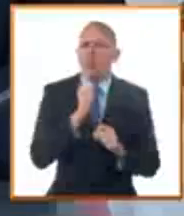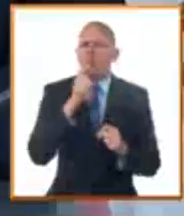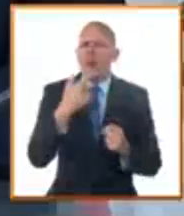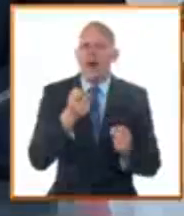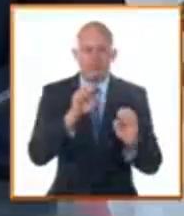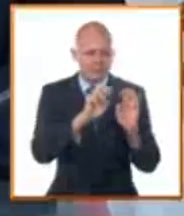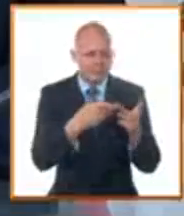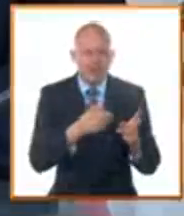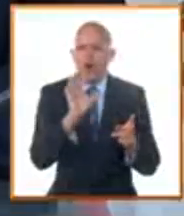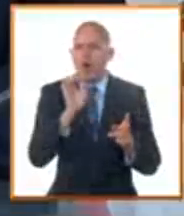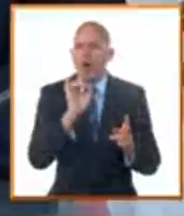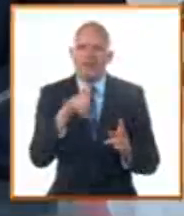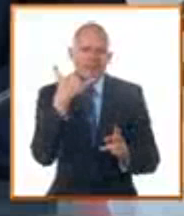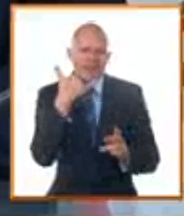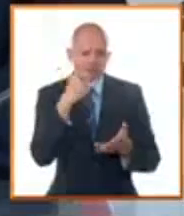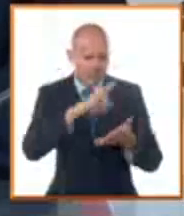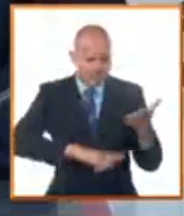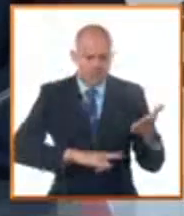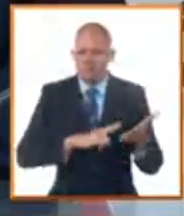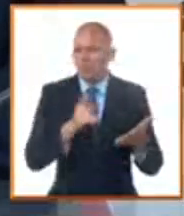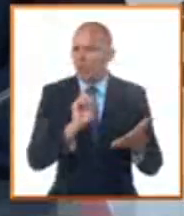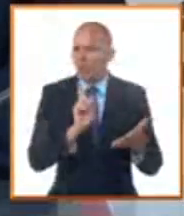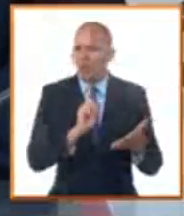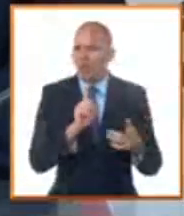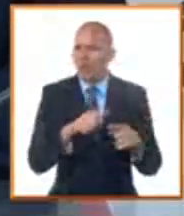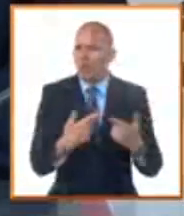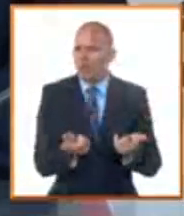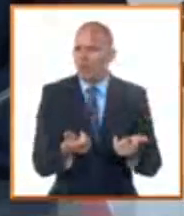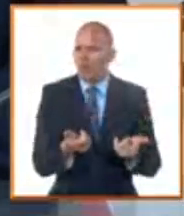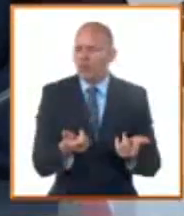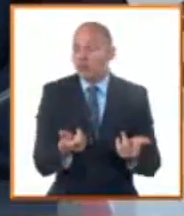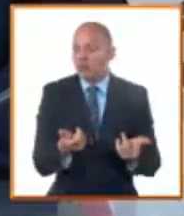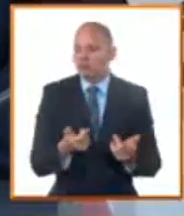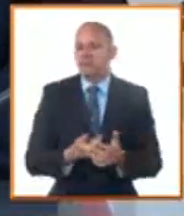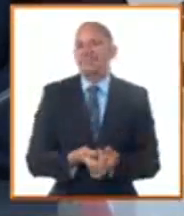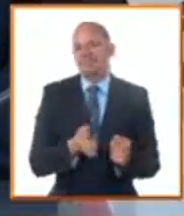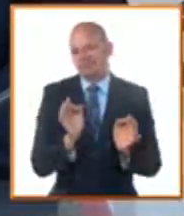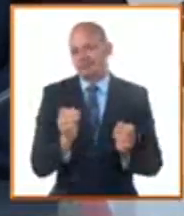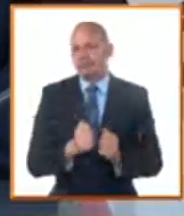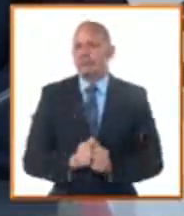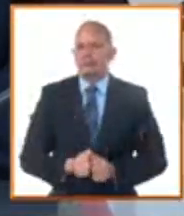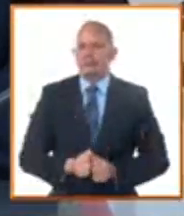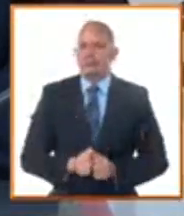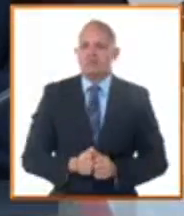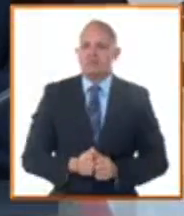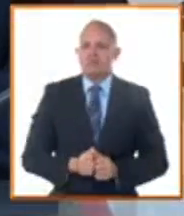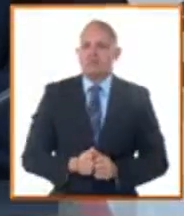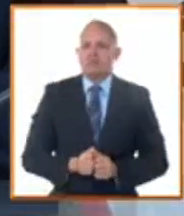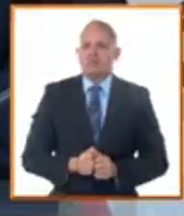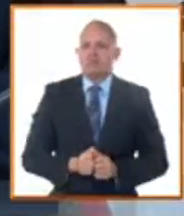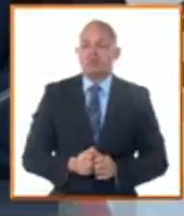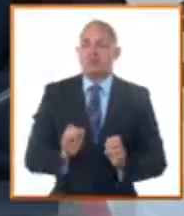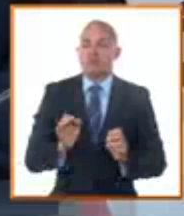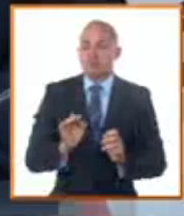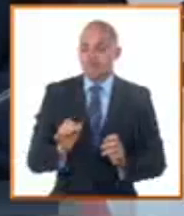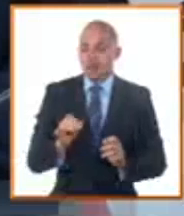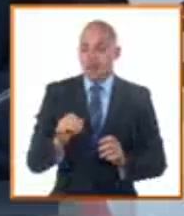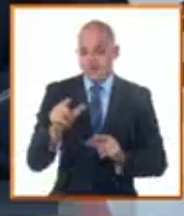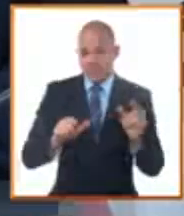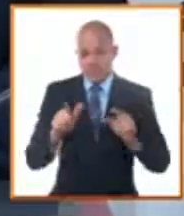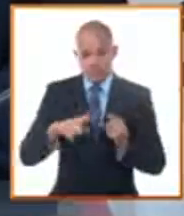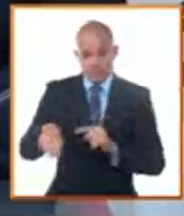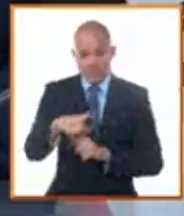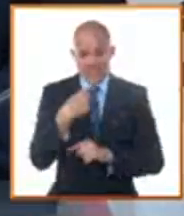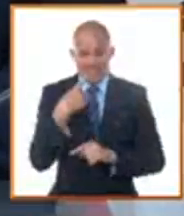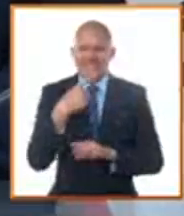cuando nadie niega, todos reconocen que los pagos electrónicos dan mucha más seguridad, dan